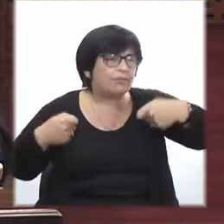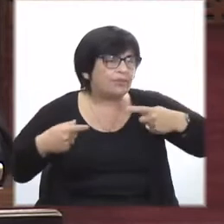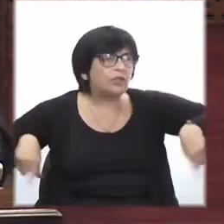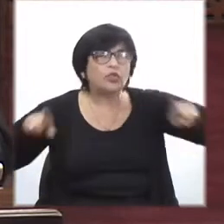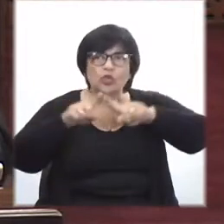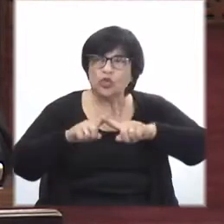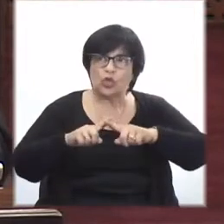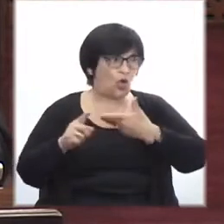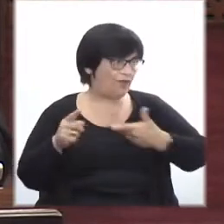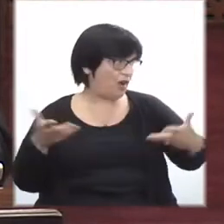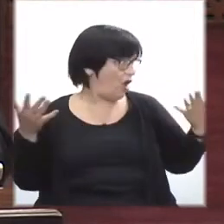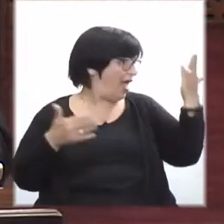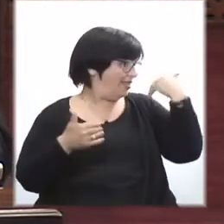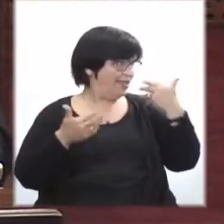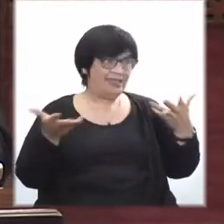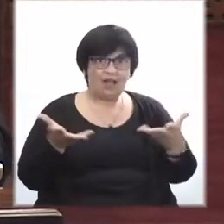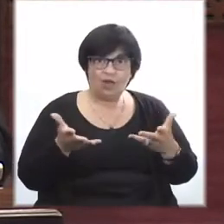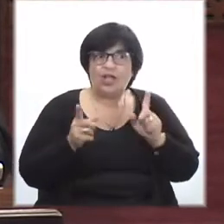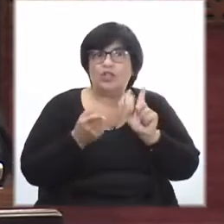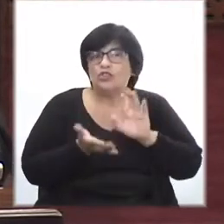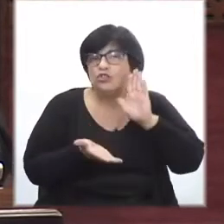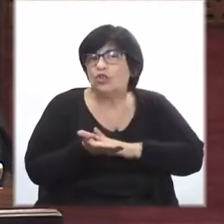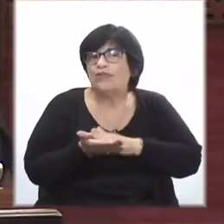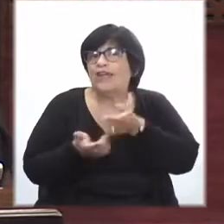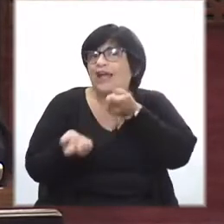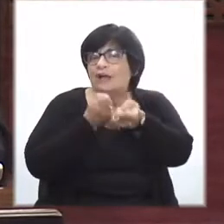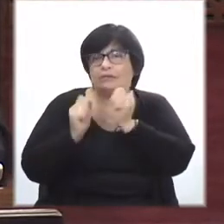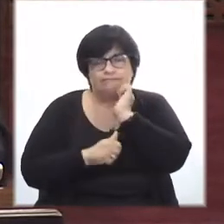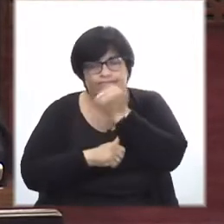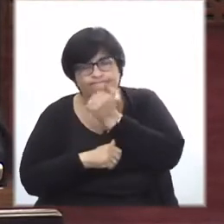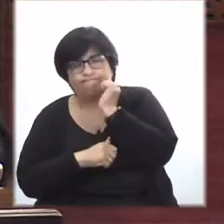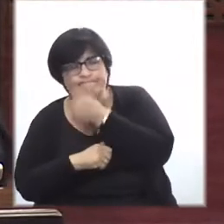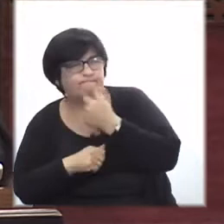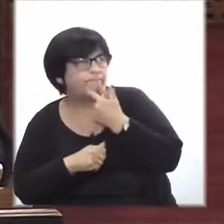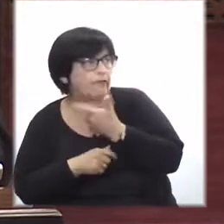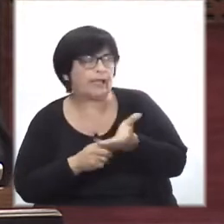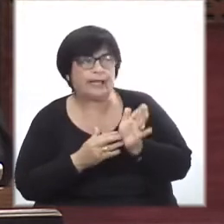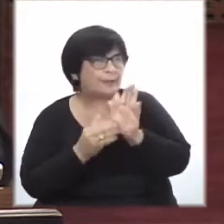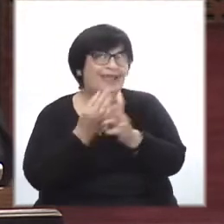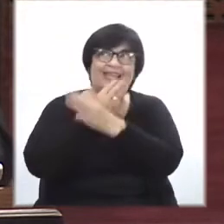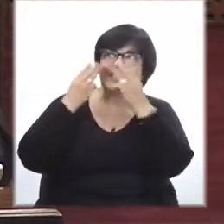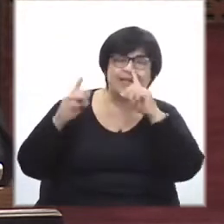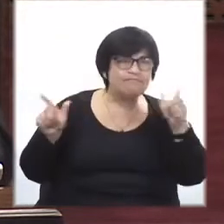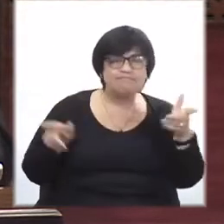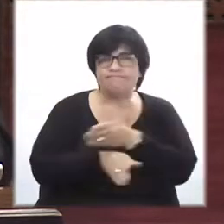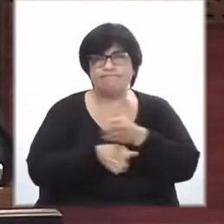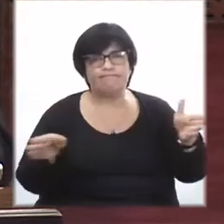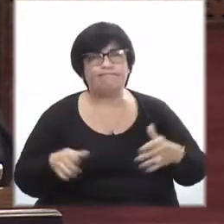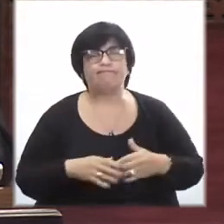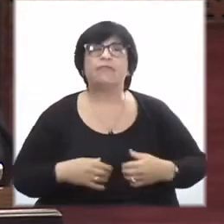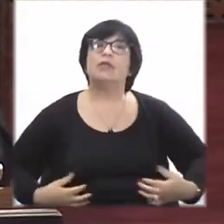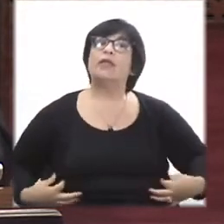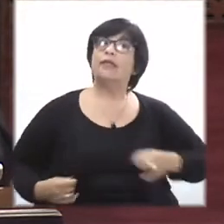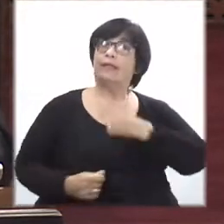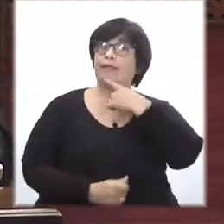gobierno y el actual, mediante negociaciones que se llevaron a cabo con secretismo, sin el aval generalizado del sistema político. Digamos